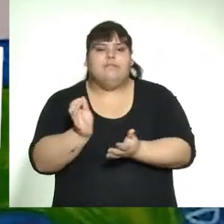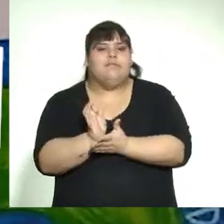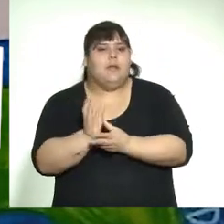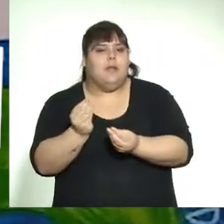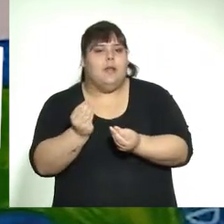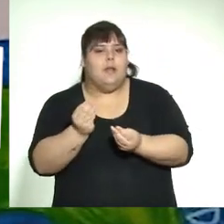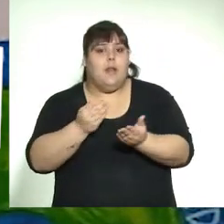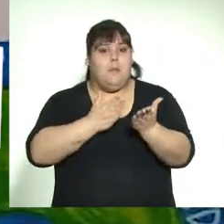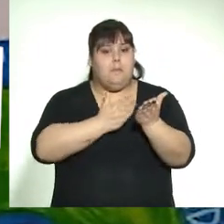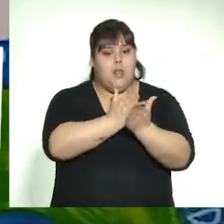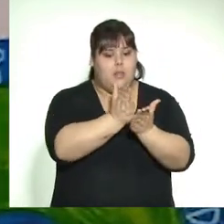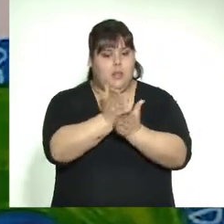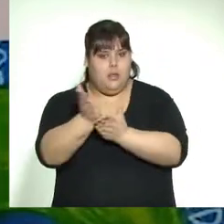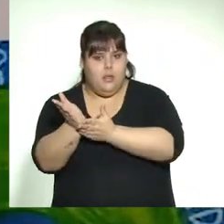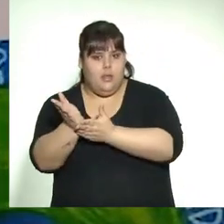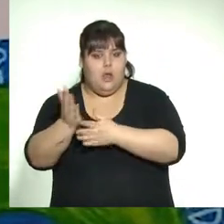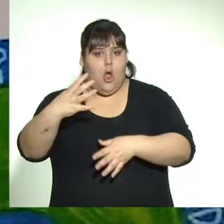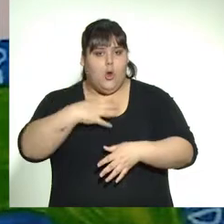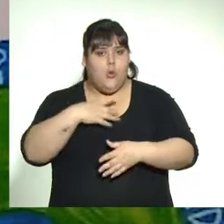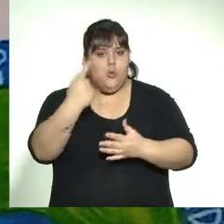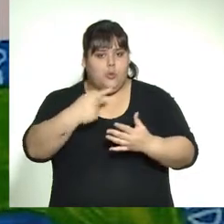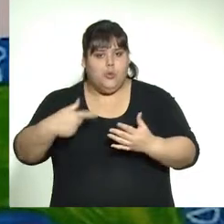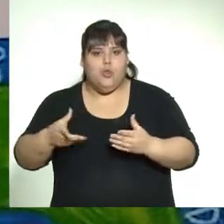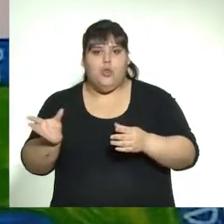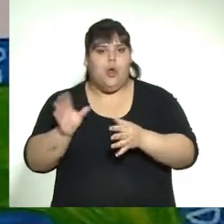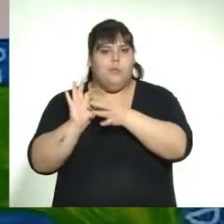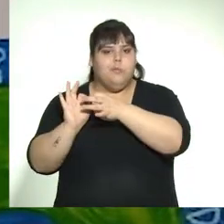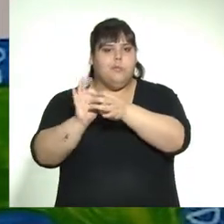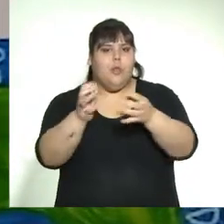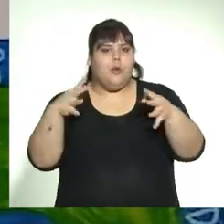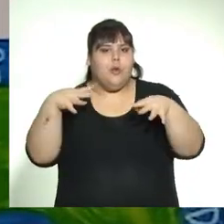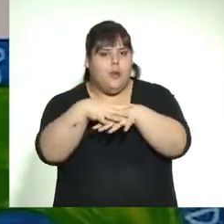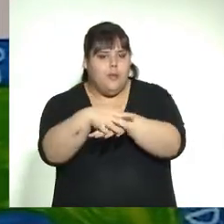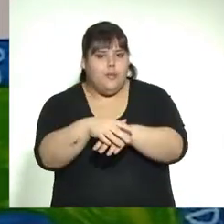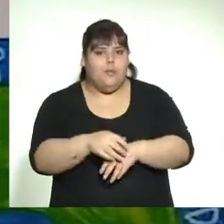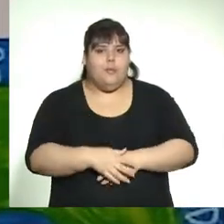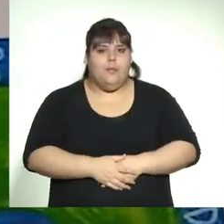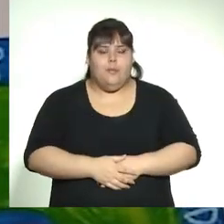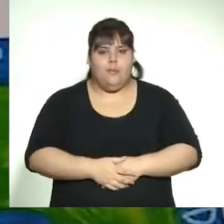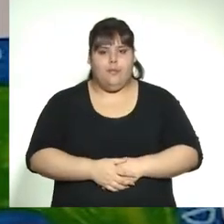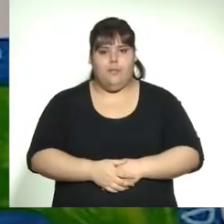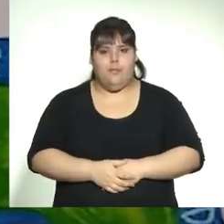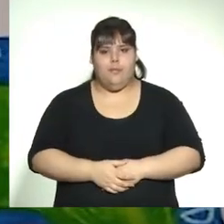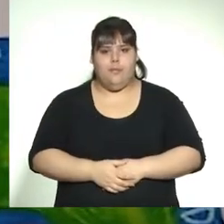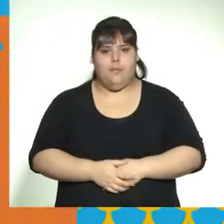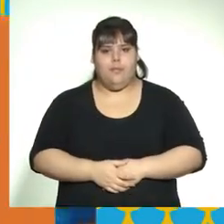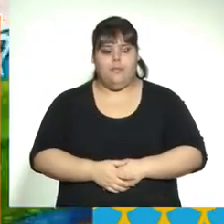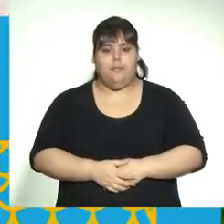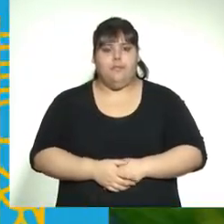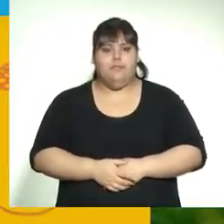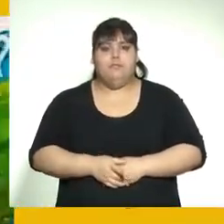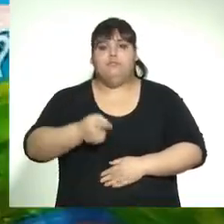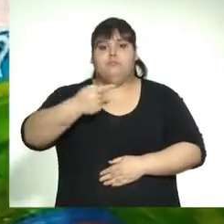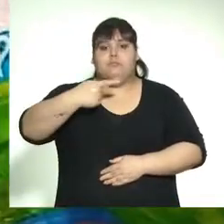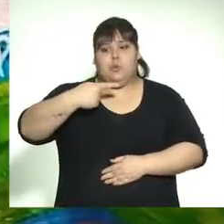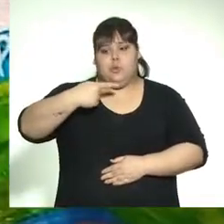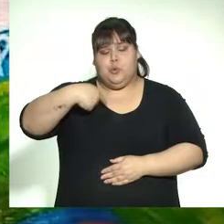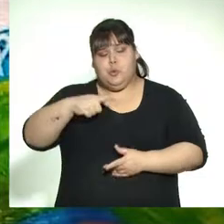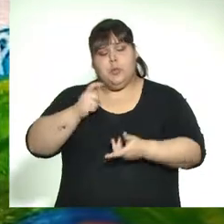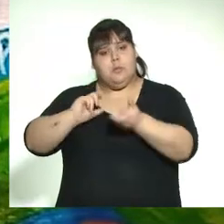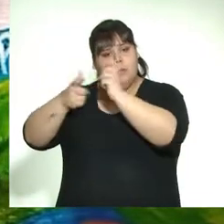decir, involucra a todas las materias, de todas las áreas, de todos los niveles y modalidades.